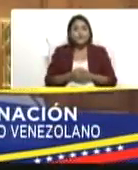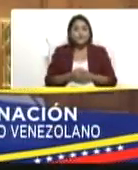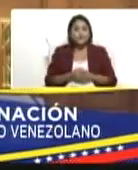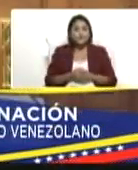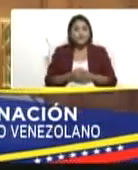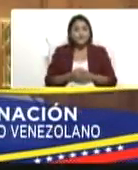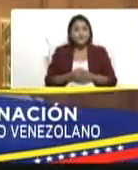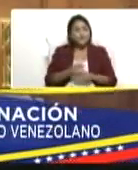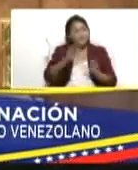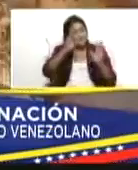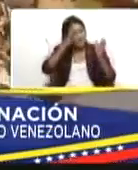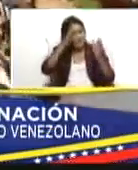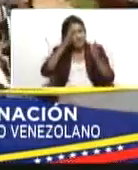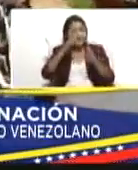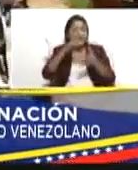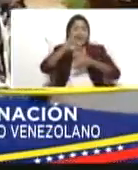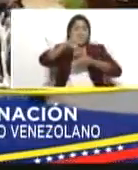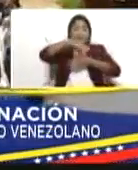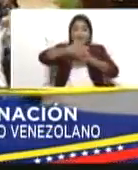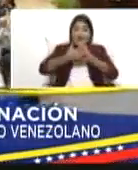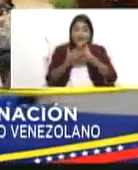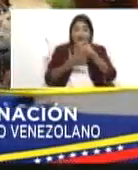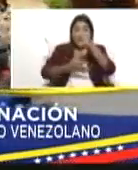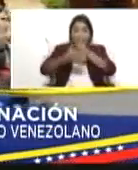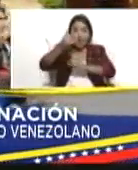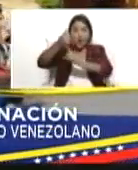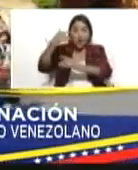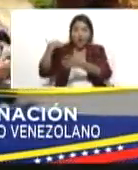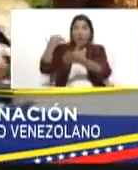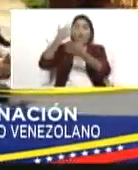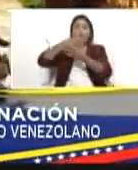nuestra América